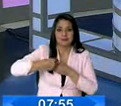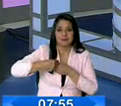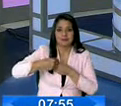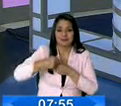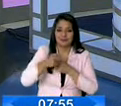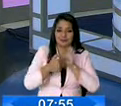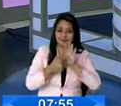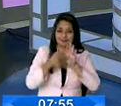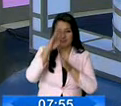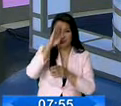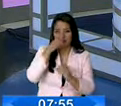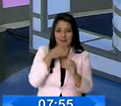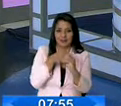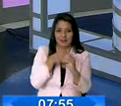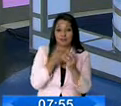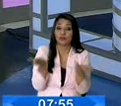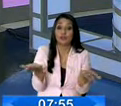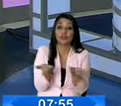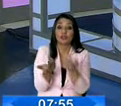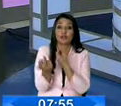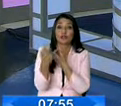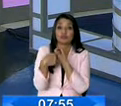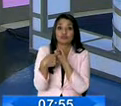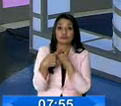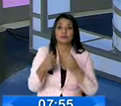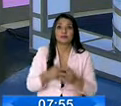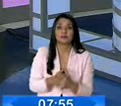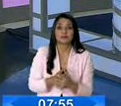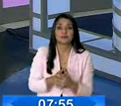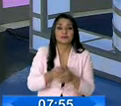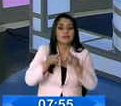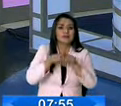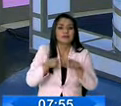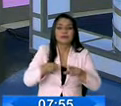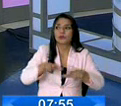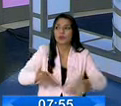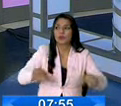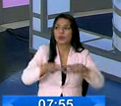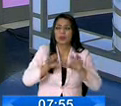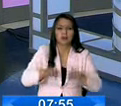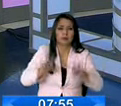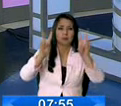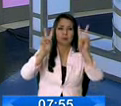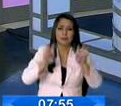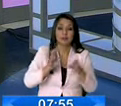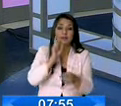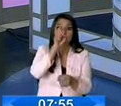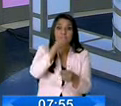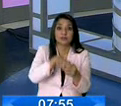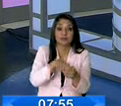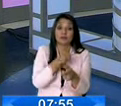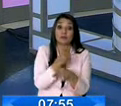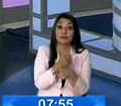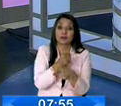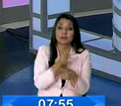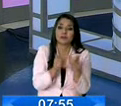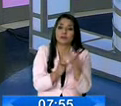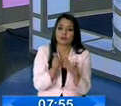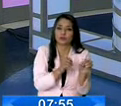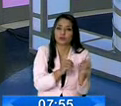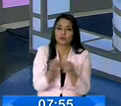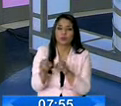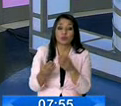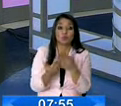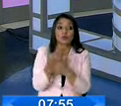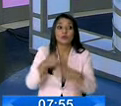el objetivo. ¿Dónde más podemos inscribirnos? Hay un montón de puntos para que usted pueda inscribirse y por eso los organizadores también han implementado nuevos